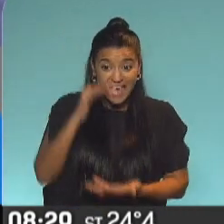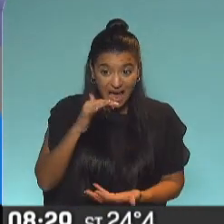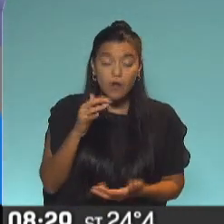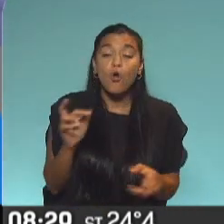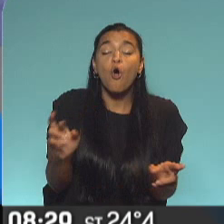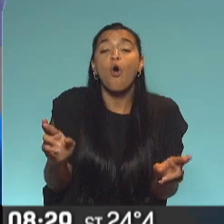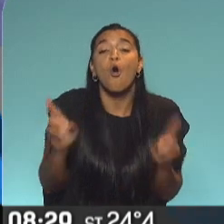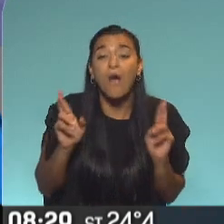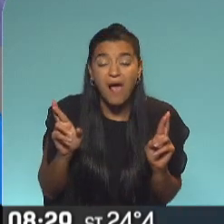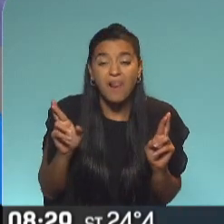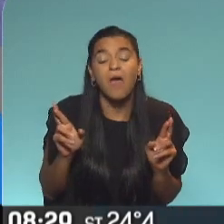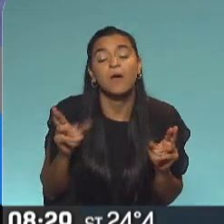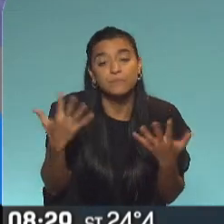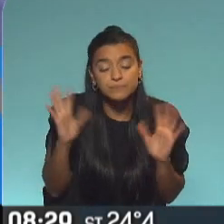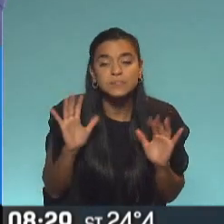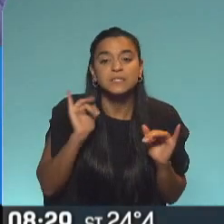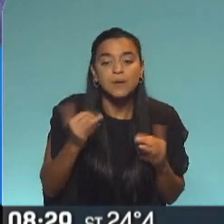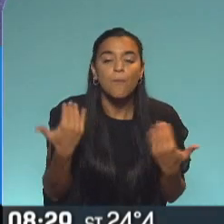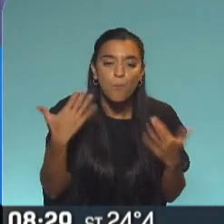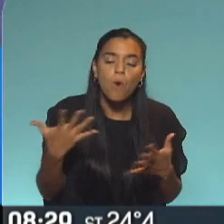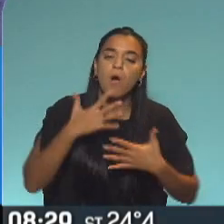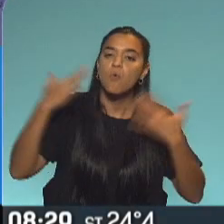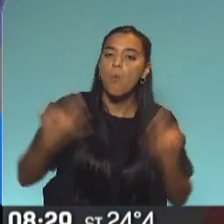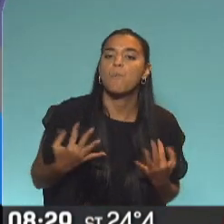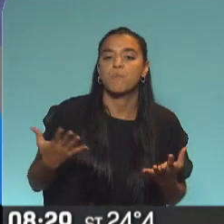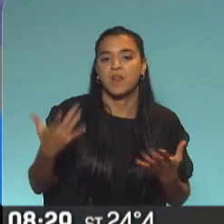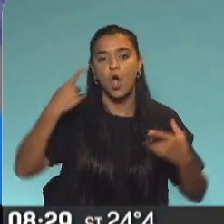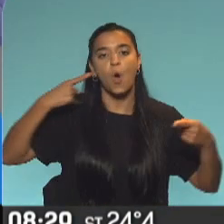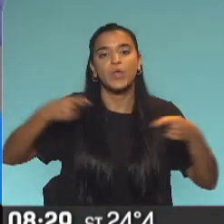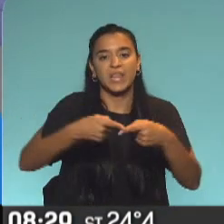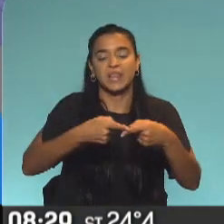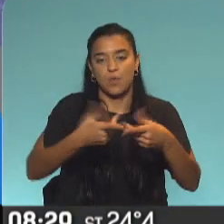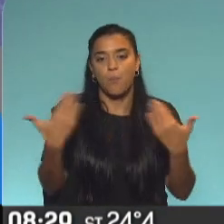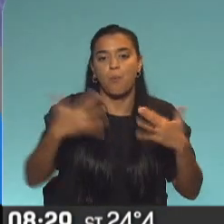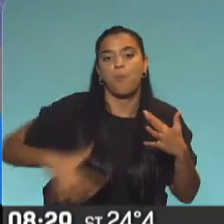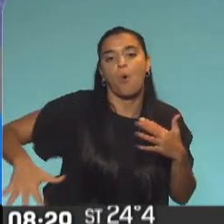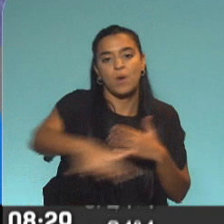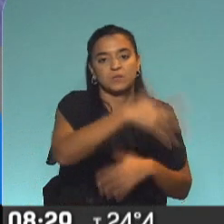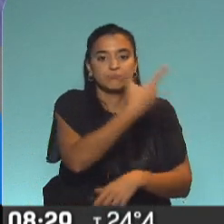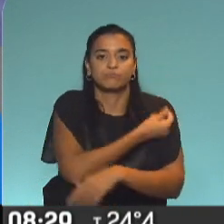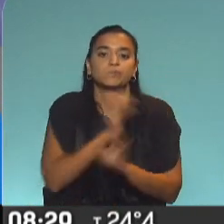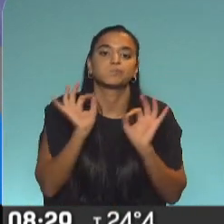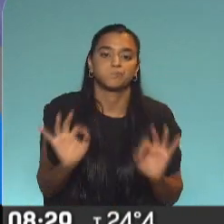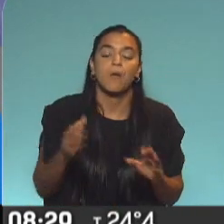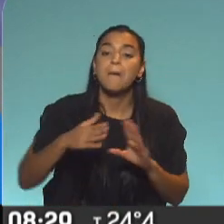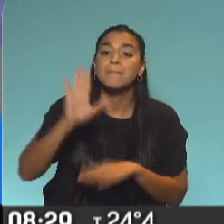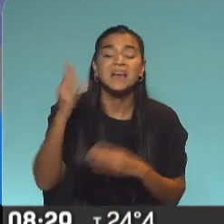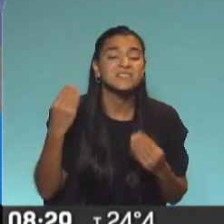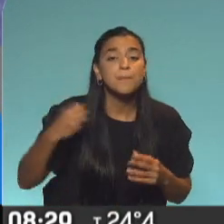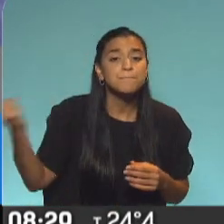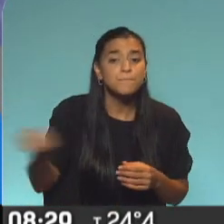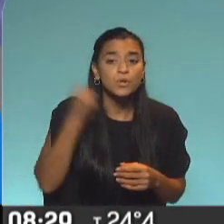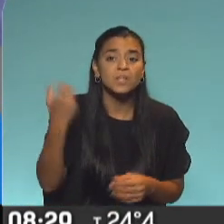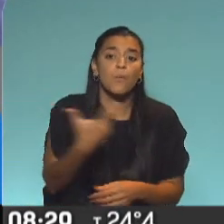ojalá, tal vez sí, se pueda cumplir con esa meta de tener a la población vacunada. Especialmente lo importante